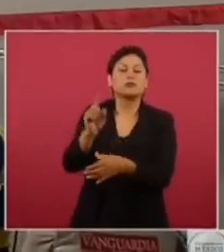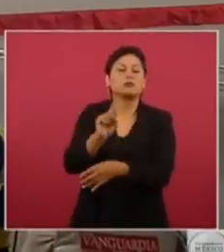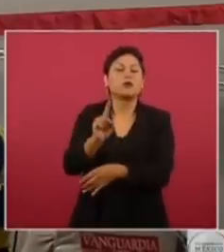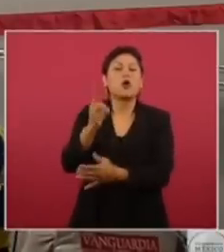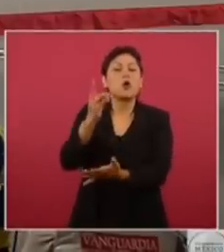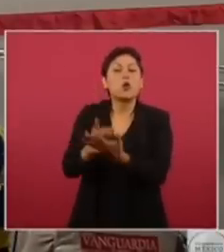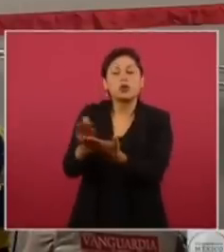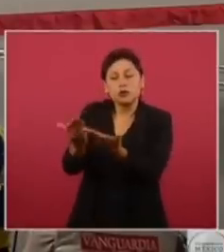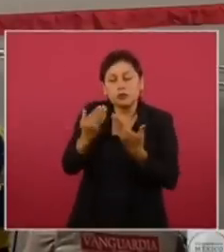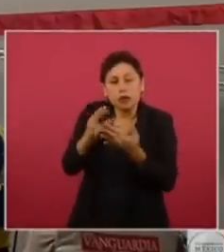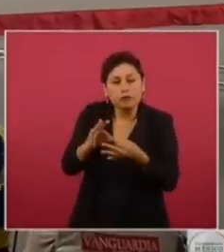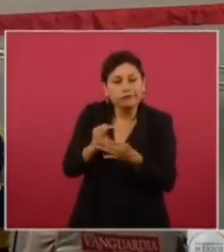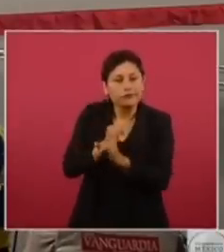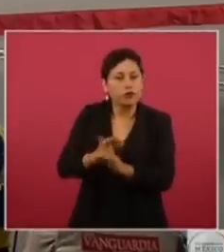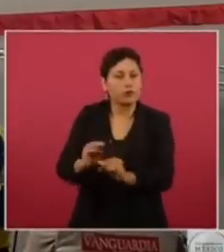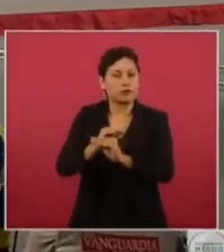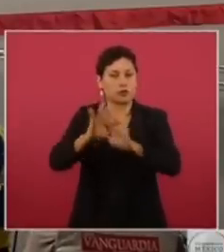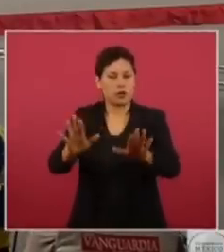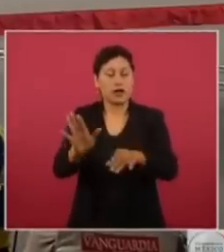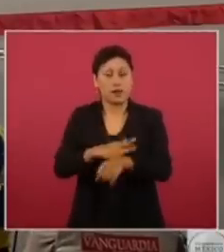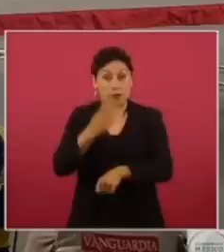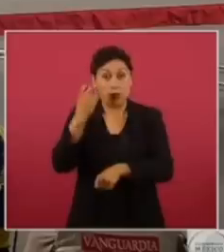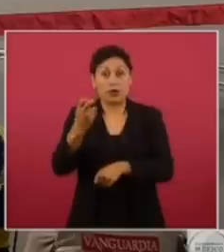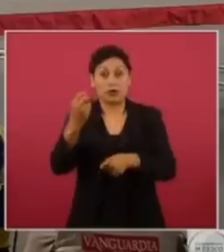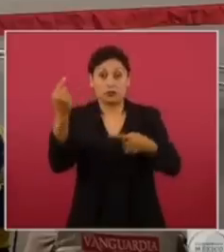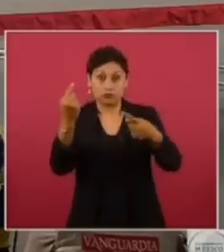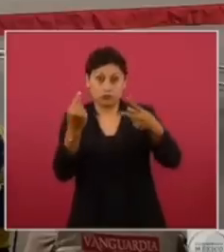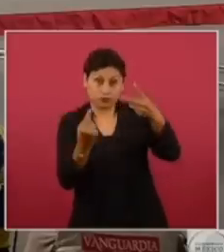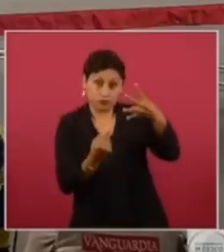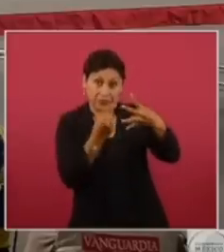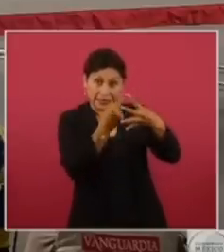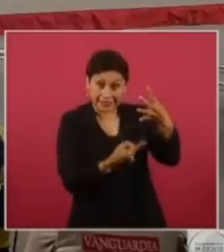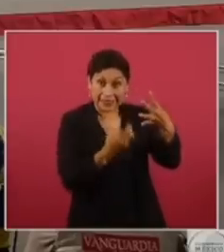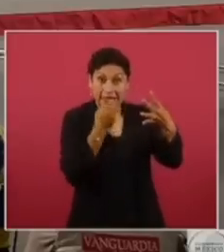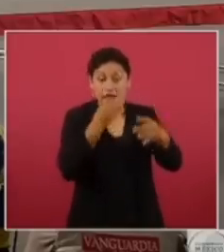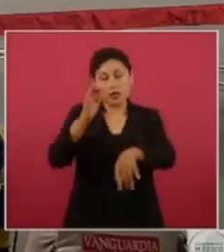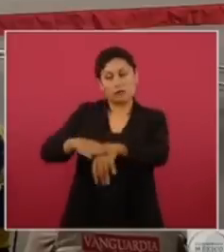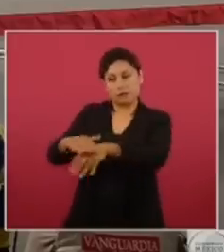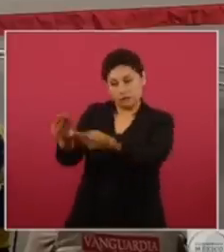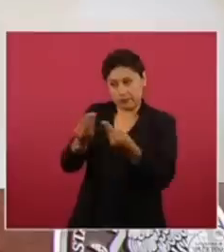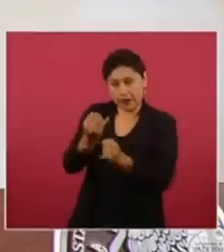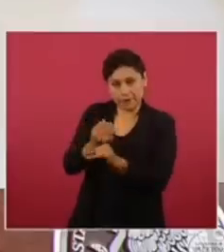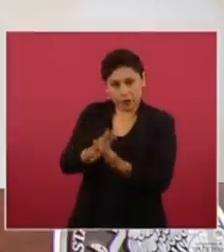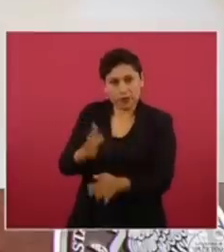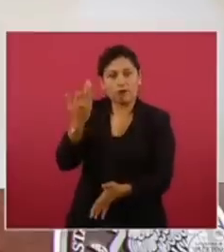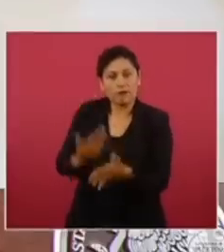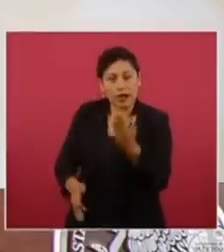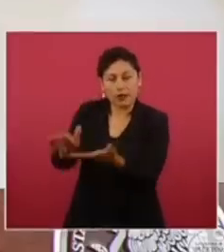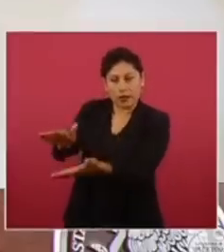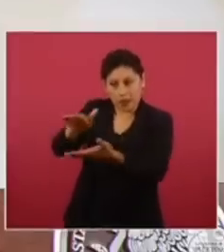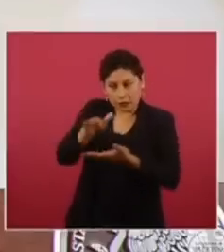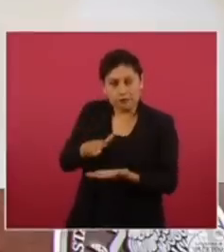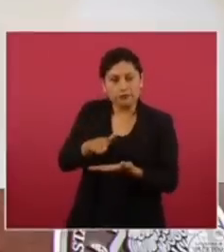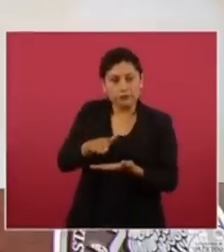eso se encuentran todos estos montos, se encuentran en el proceso de aclaración, de documentación y, en